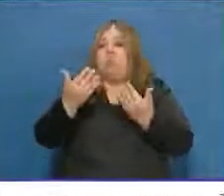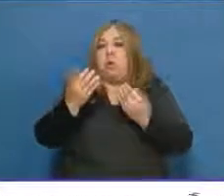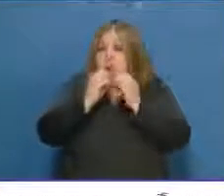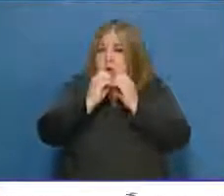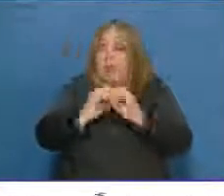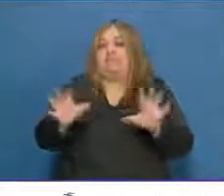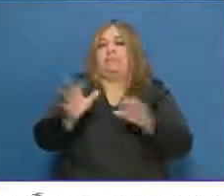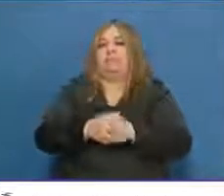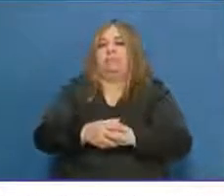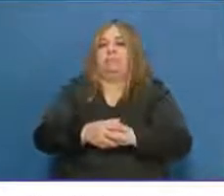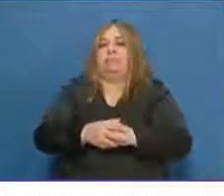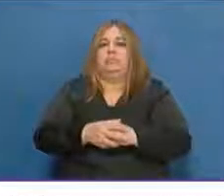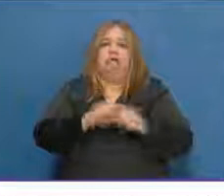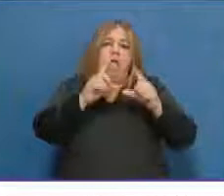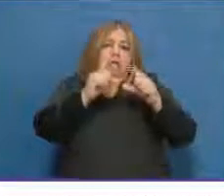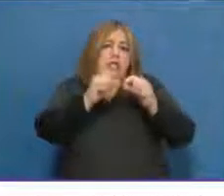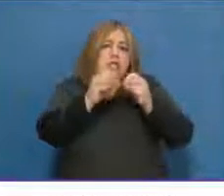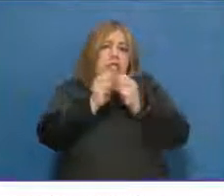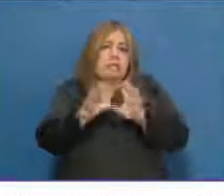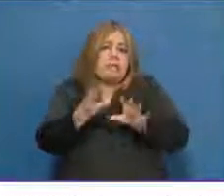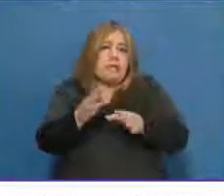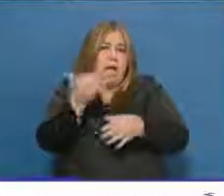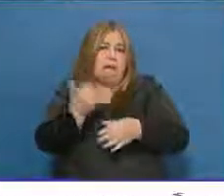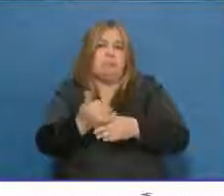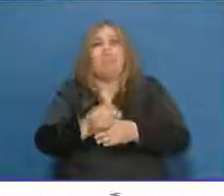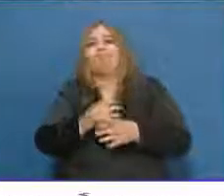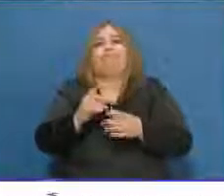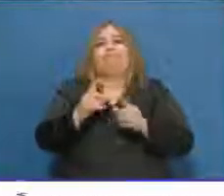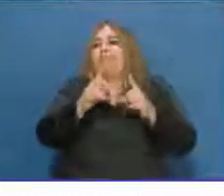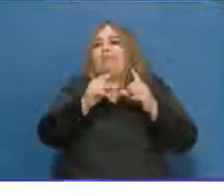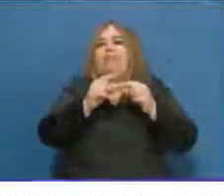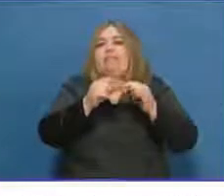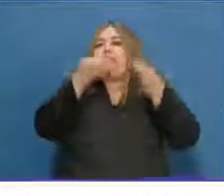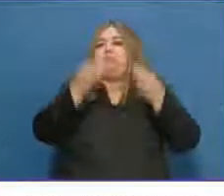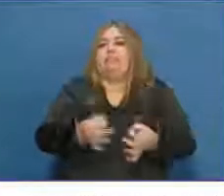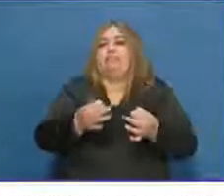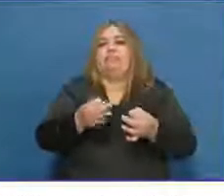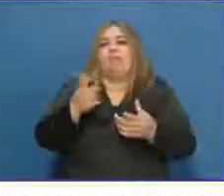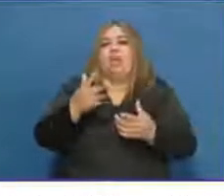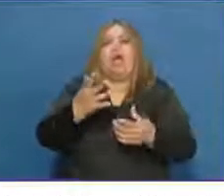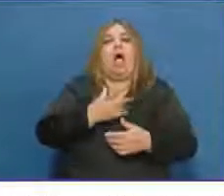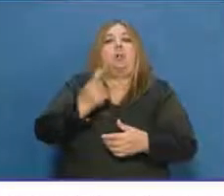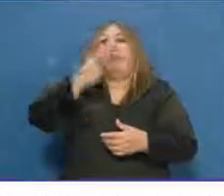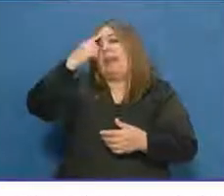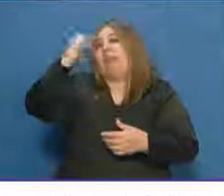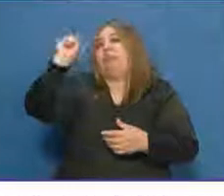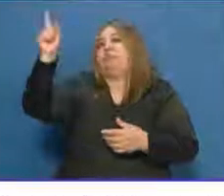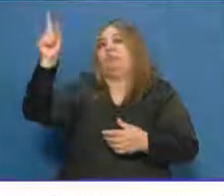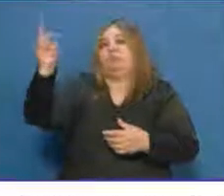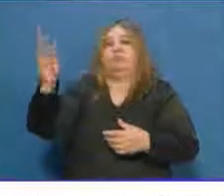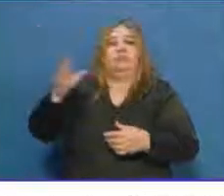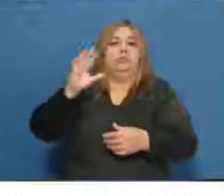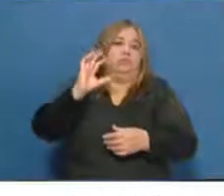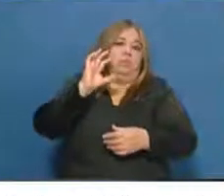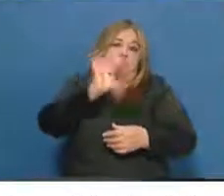¿Sí? ¿Tienen fecha de reinicio de operaciones? Nosotros no tenemos una fecha específica, eso depende de la disposición de las autoridades nacionales y provinciales